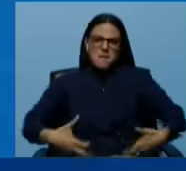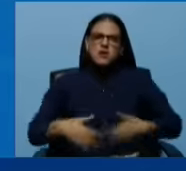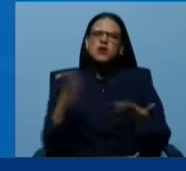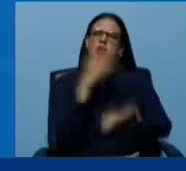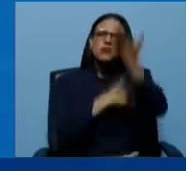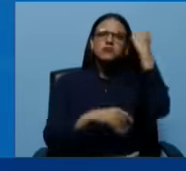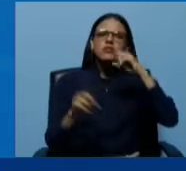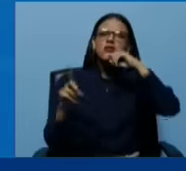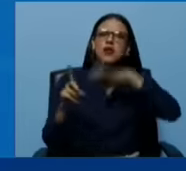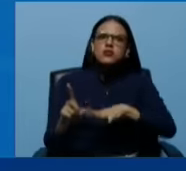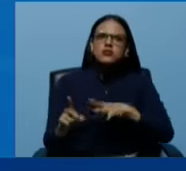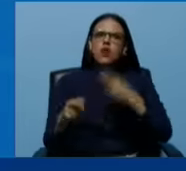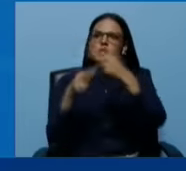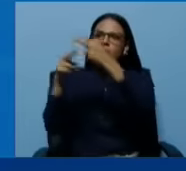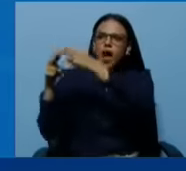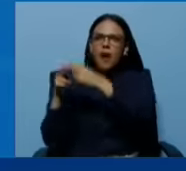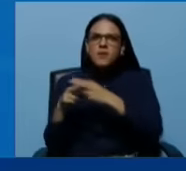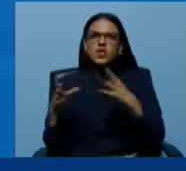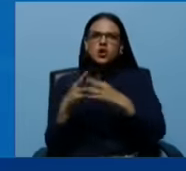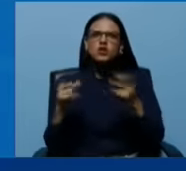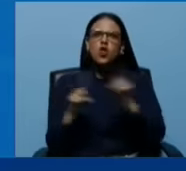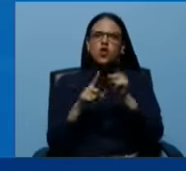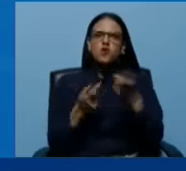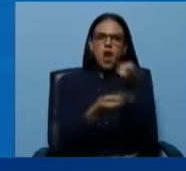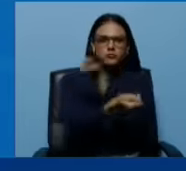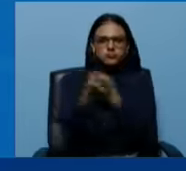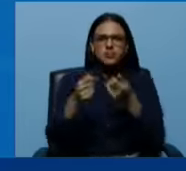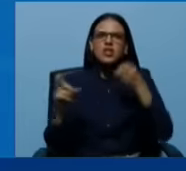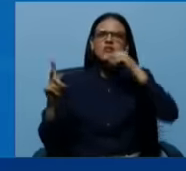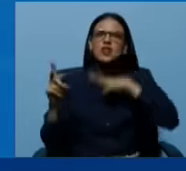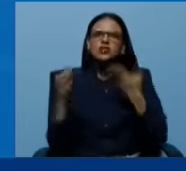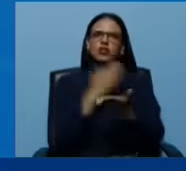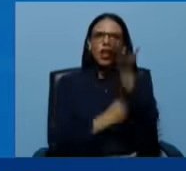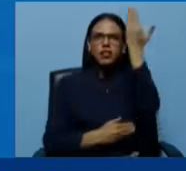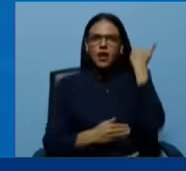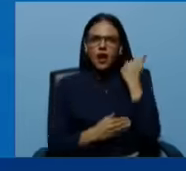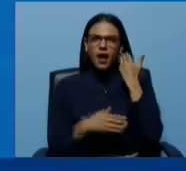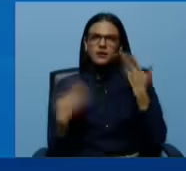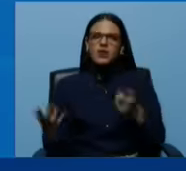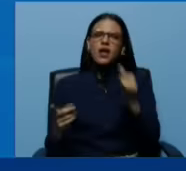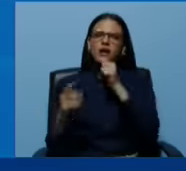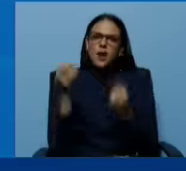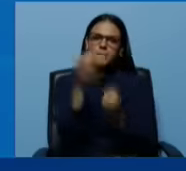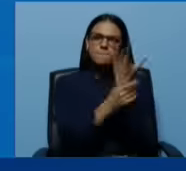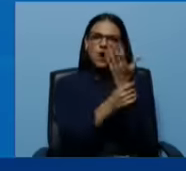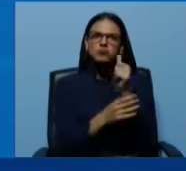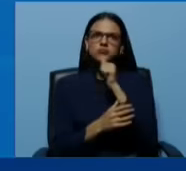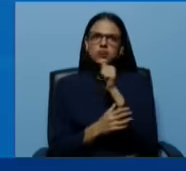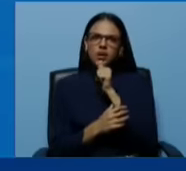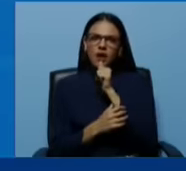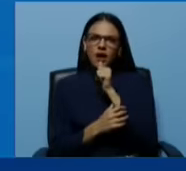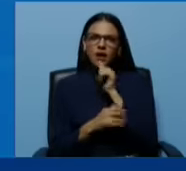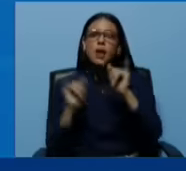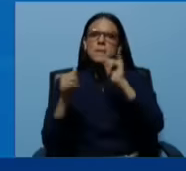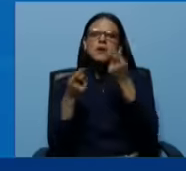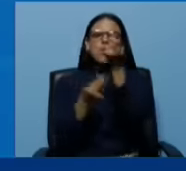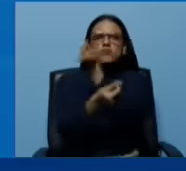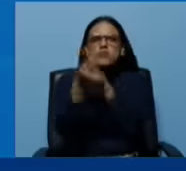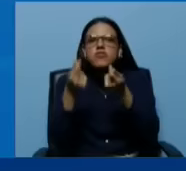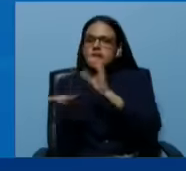época, los grandes dueños del capital y la industria de entonces. ¿De dónde salieron las divisas, el